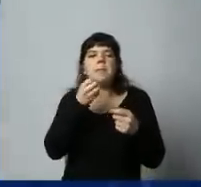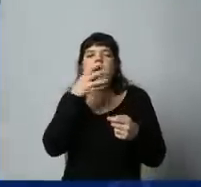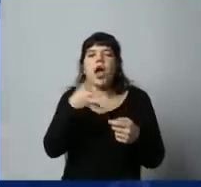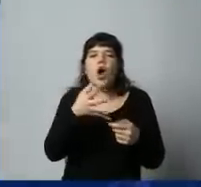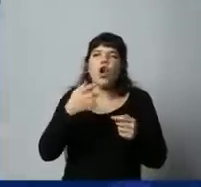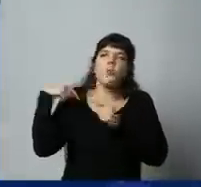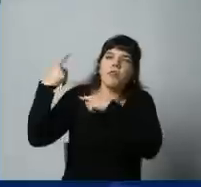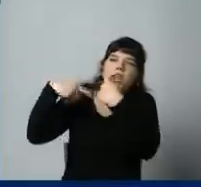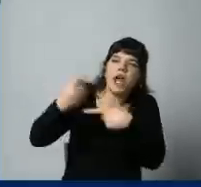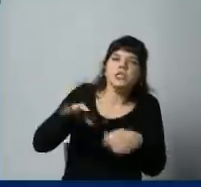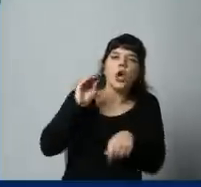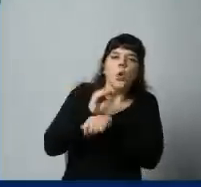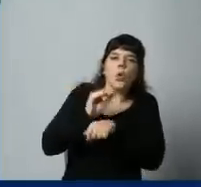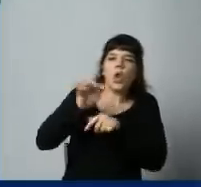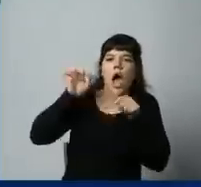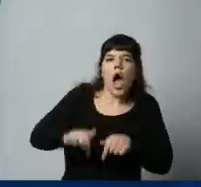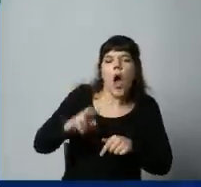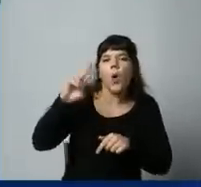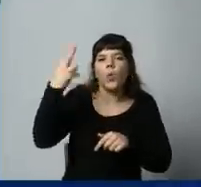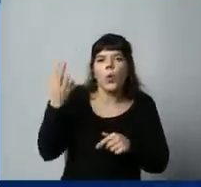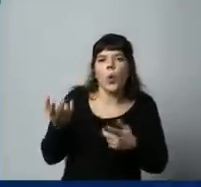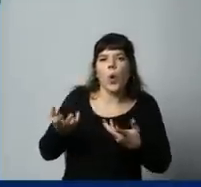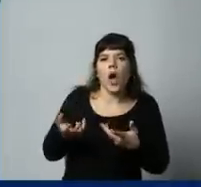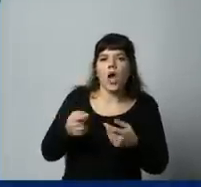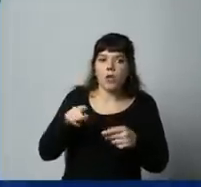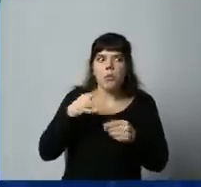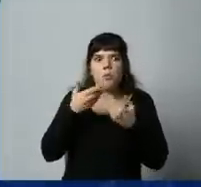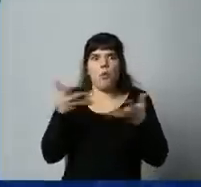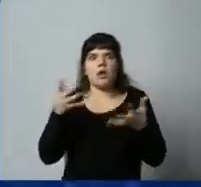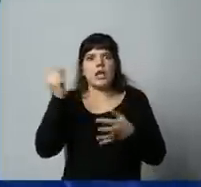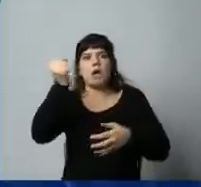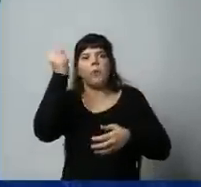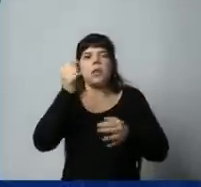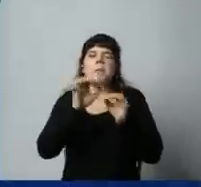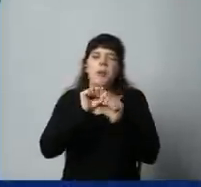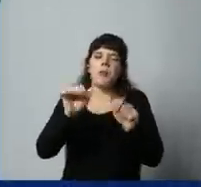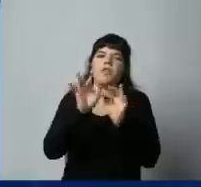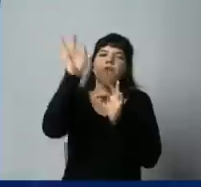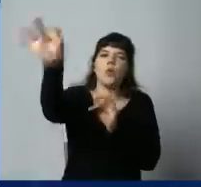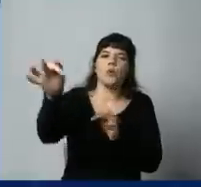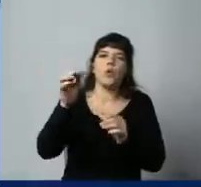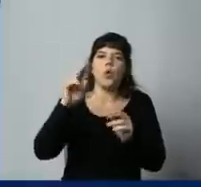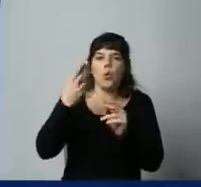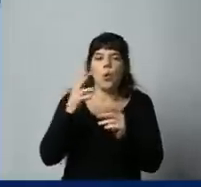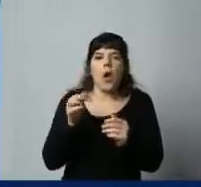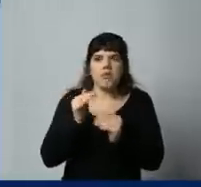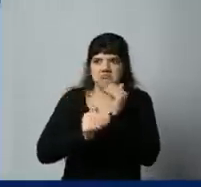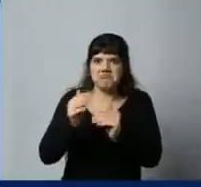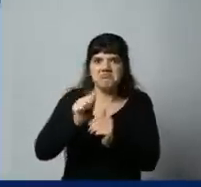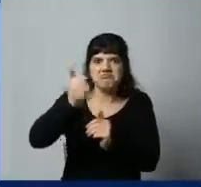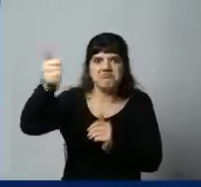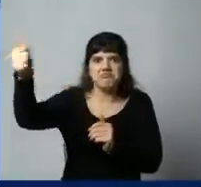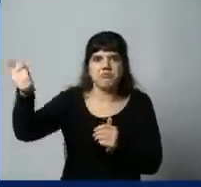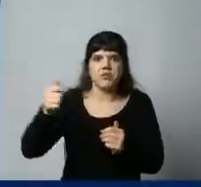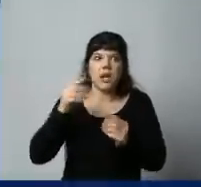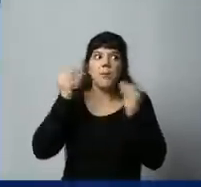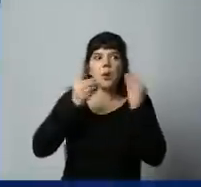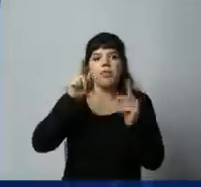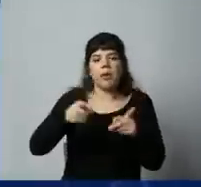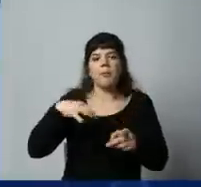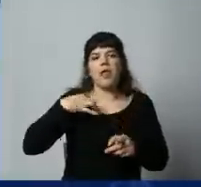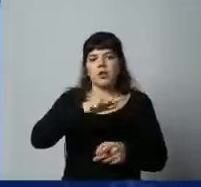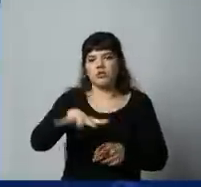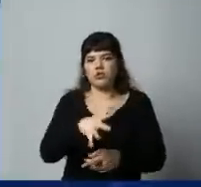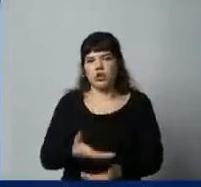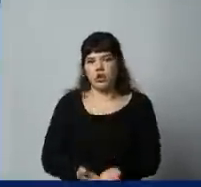tradiciones democráticas de Uruguay lo que aparece como importante para el futuro del país y las preocupaciones de sus ciudadanos el